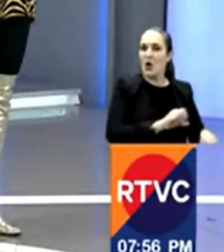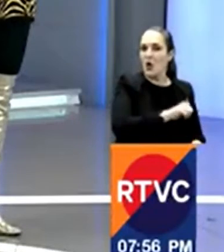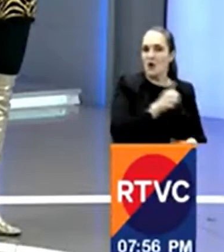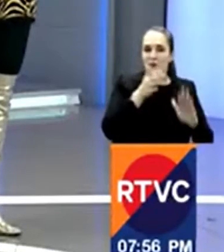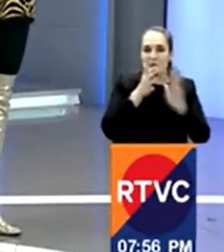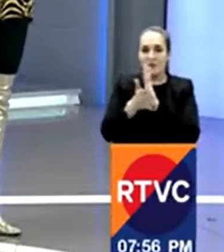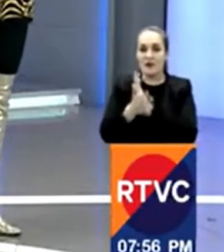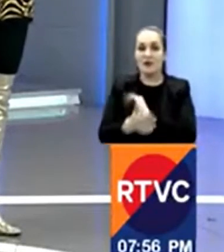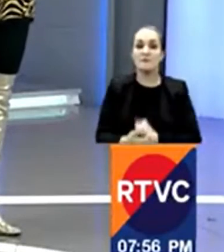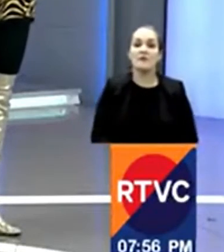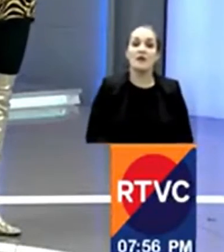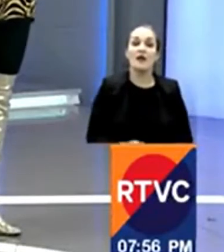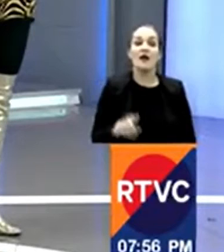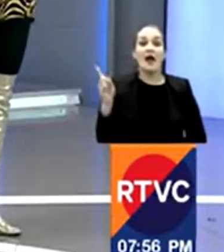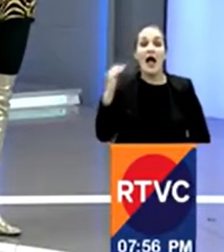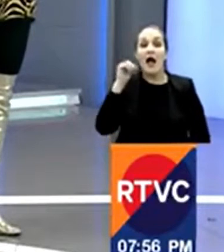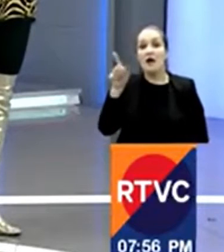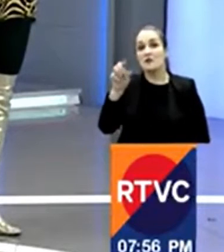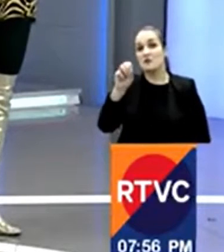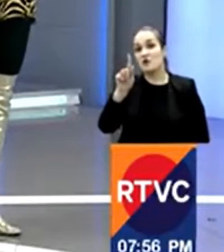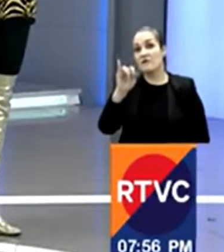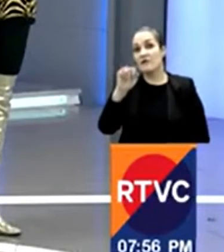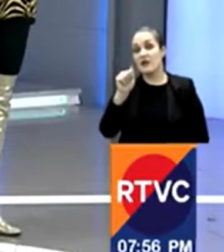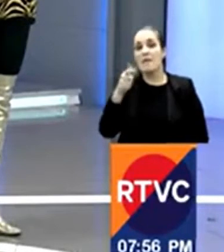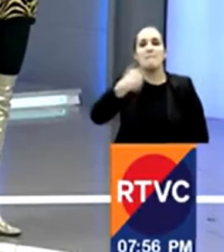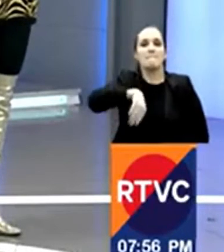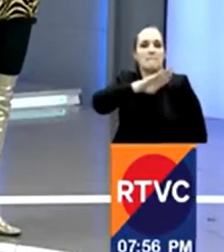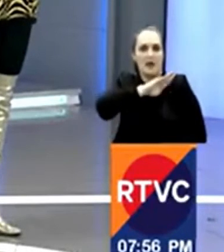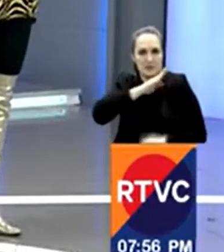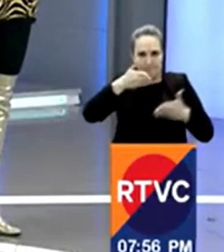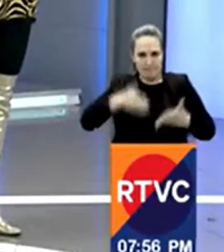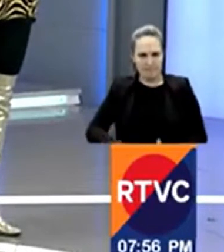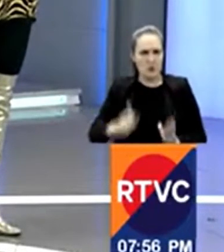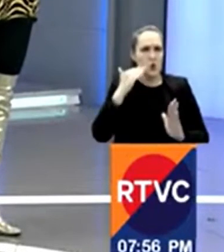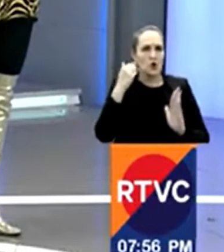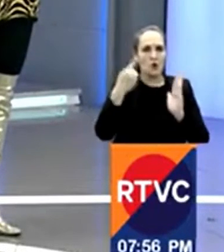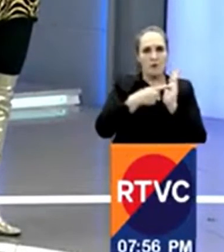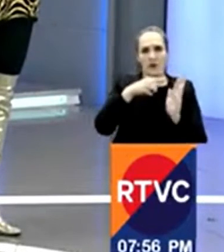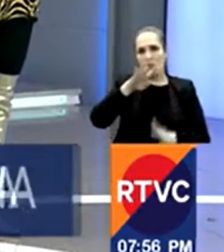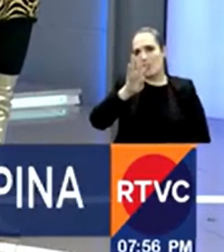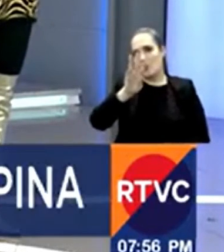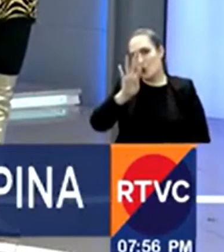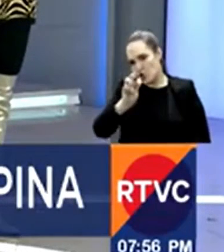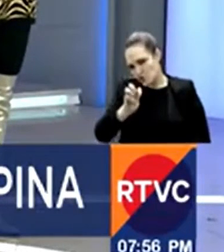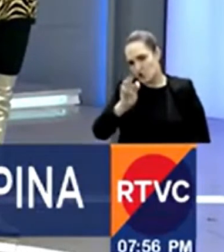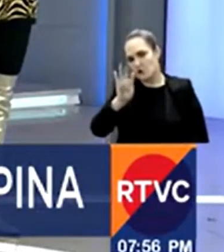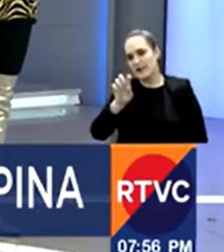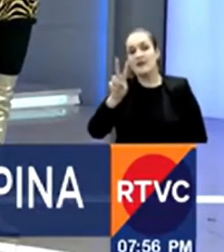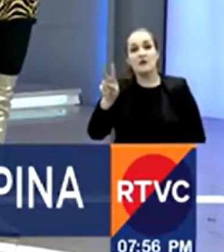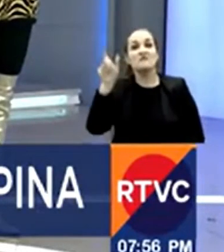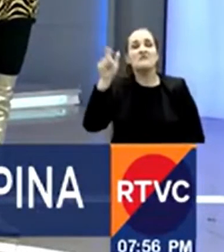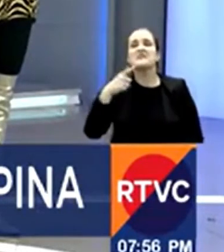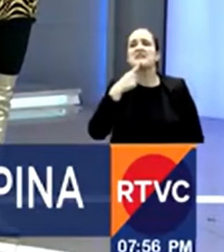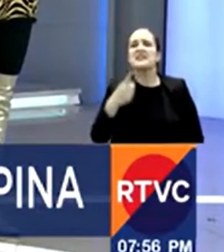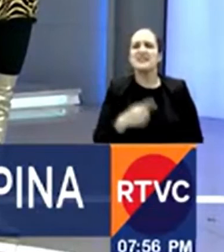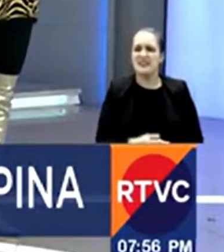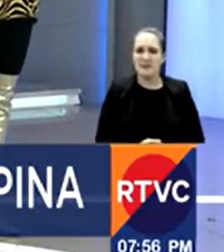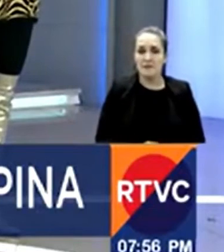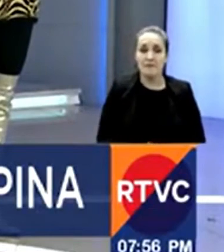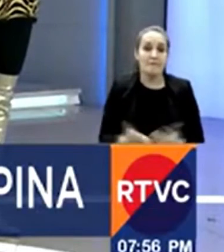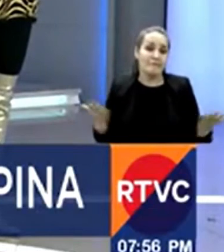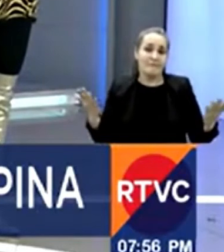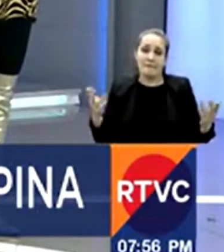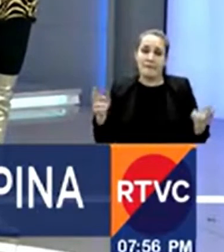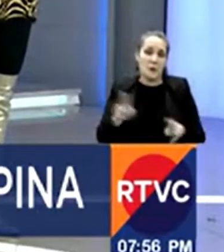fiera? Sofía Ospina Navarro, escritora paisa que nació en 1892, propone lo siguiente. Naturalmente, porque las